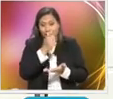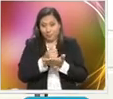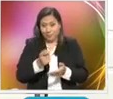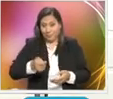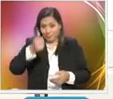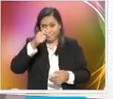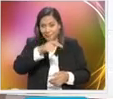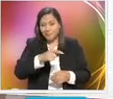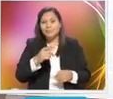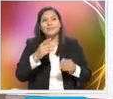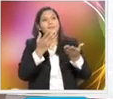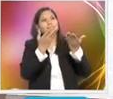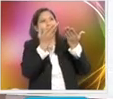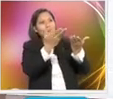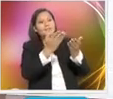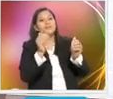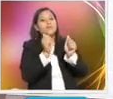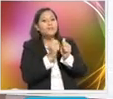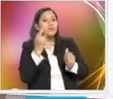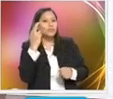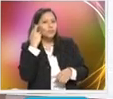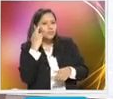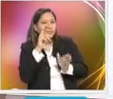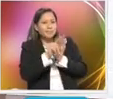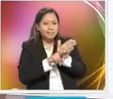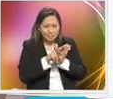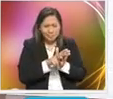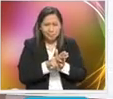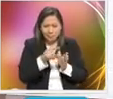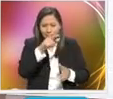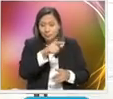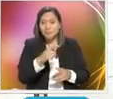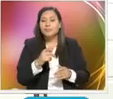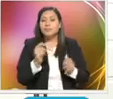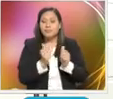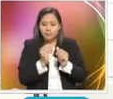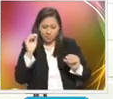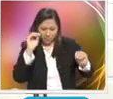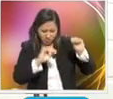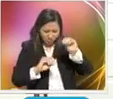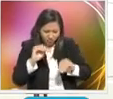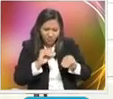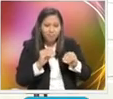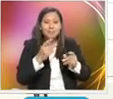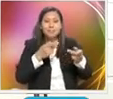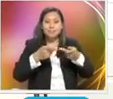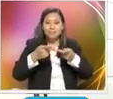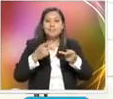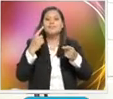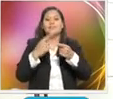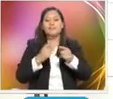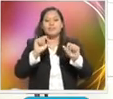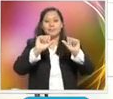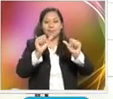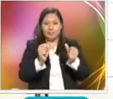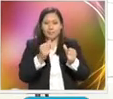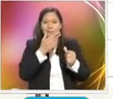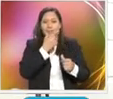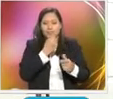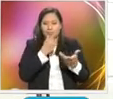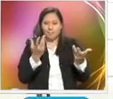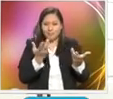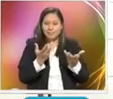es una instalación sonora. Una instalación sonora es una construcción que hace un artista